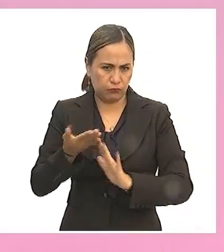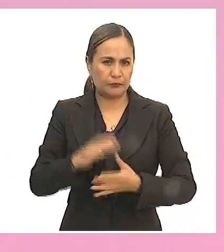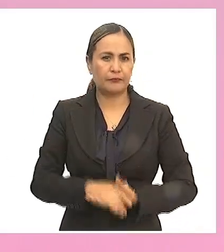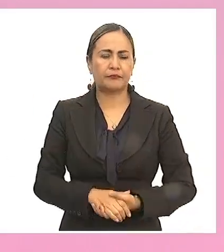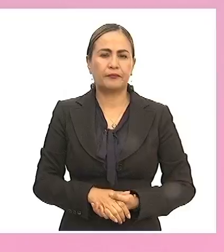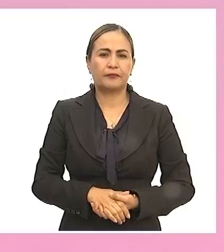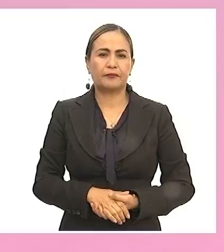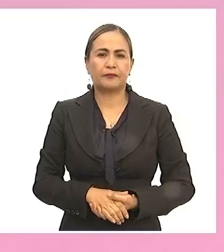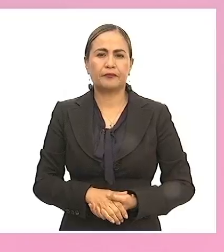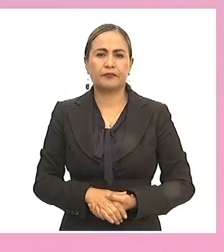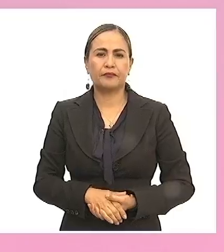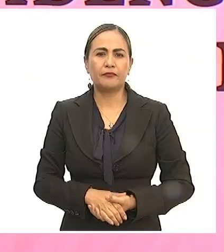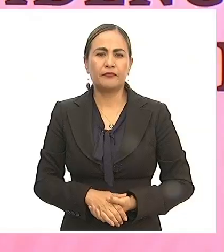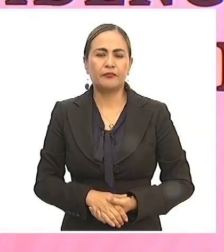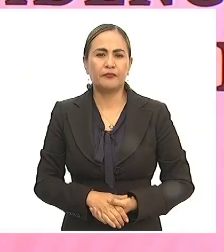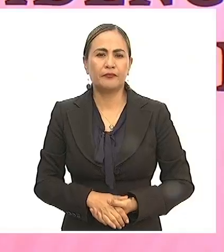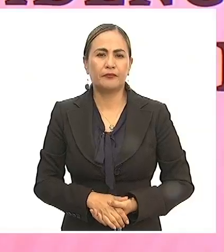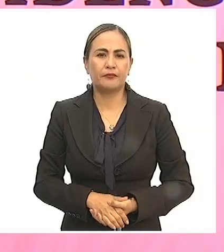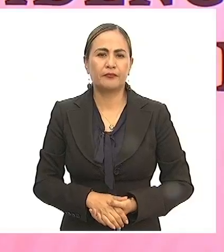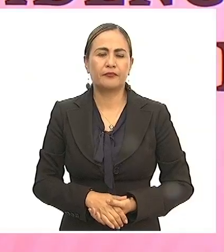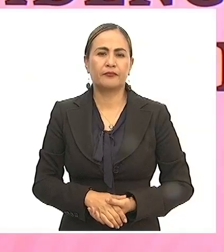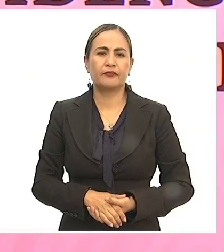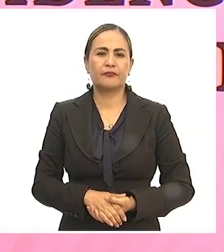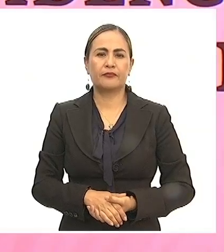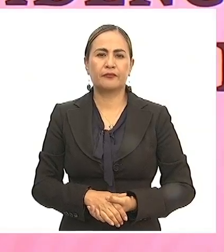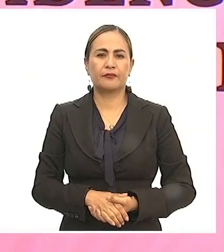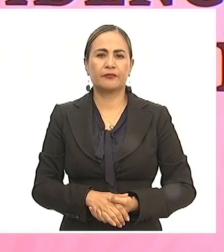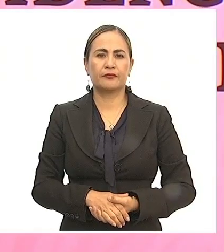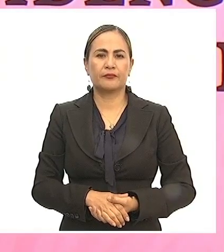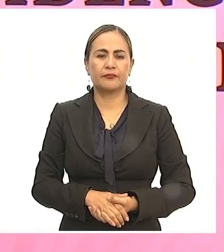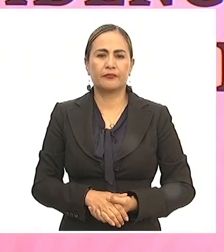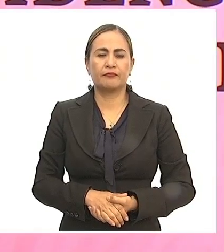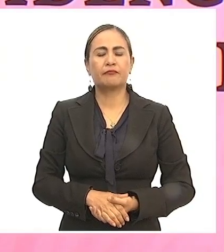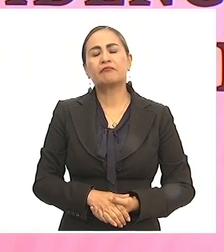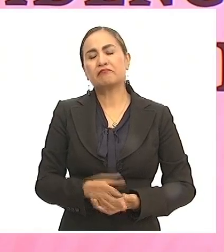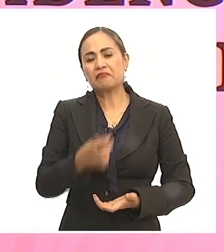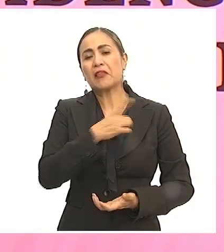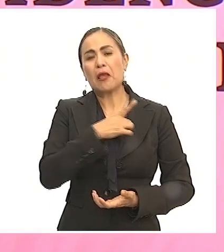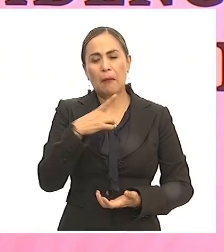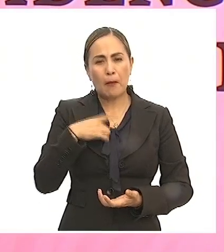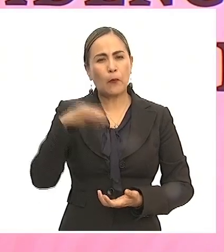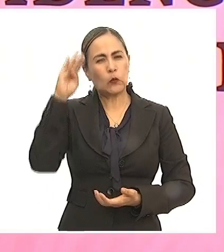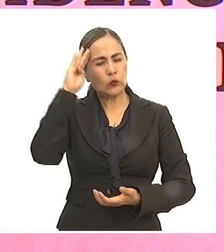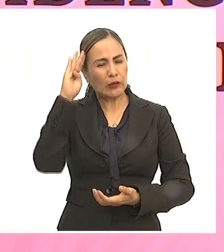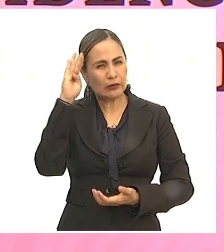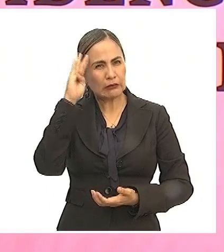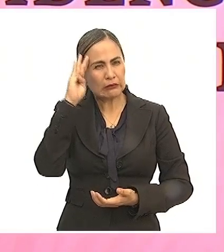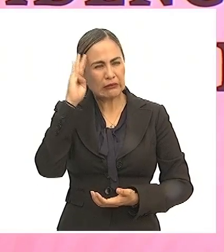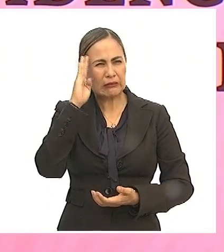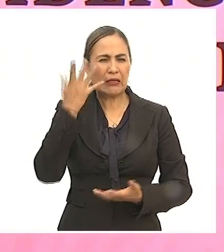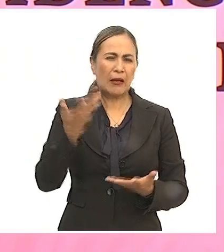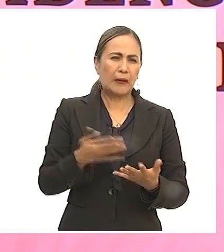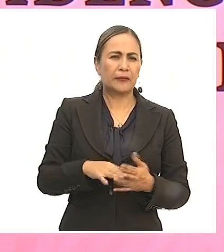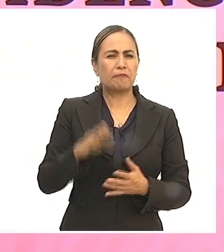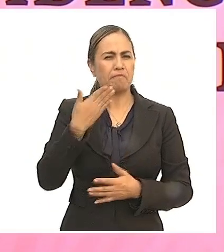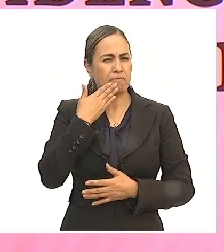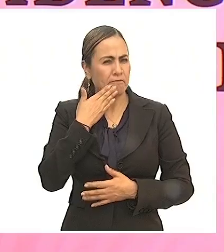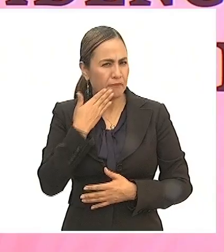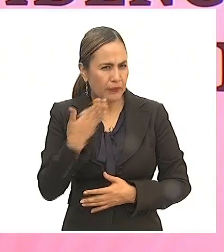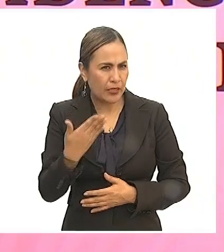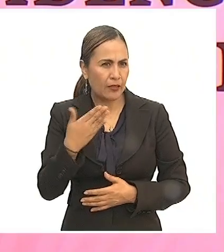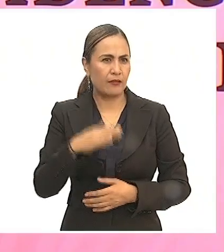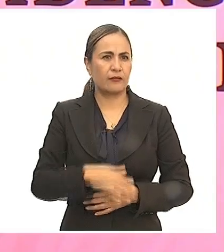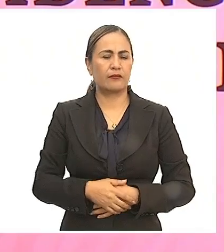O sea, tenemos que calcular muy bien y pensar